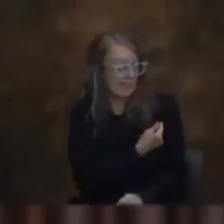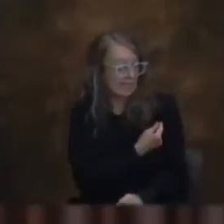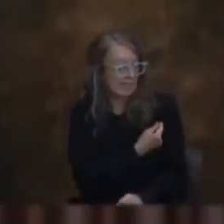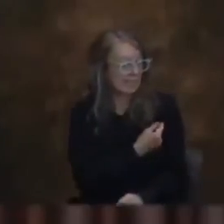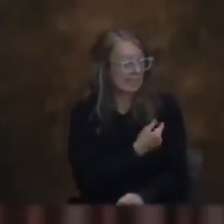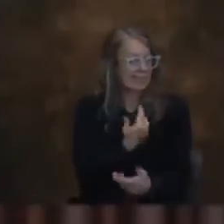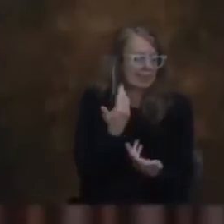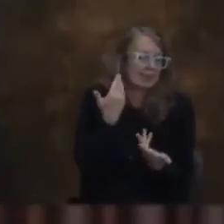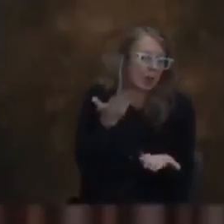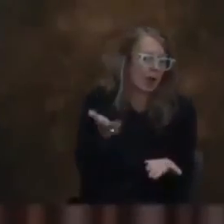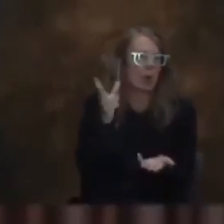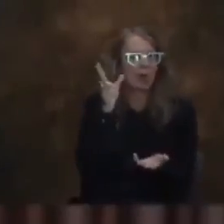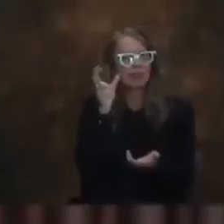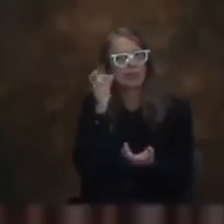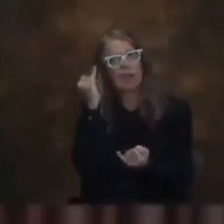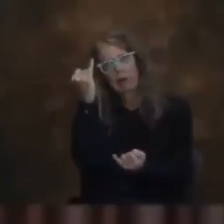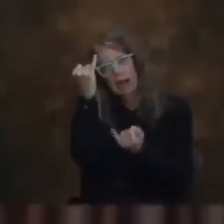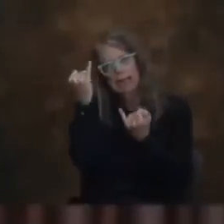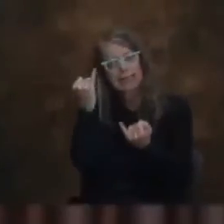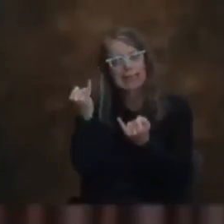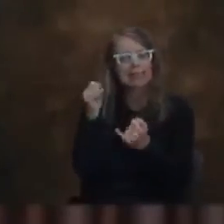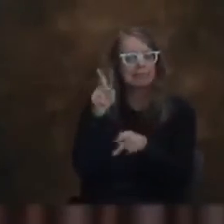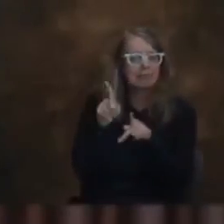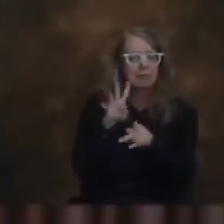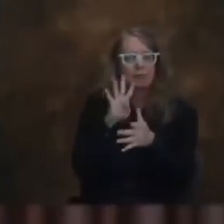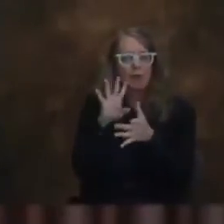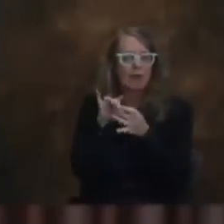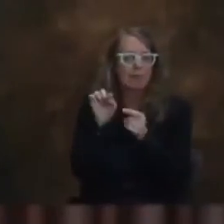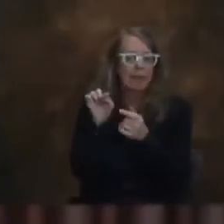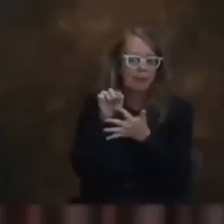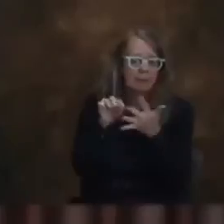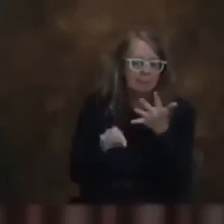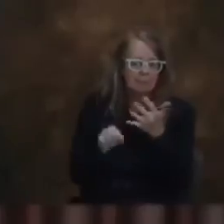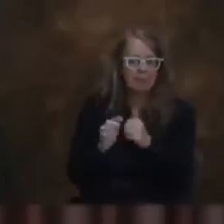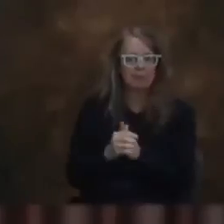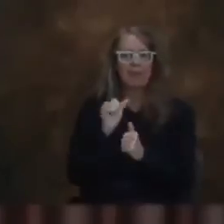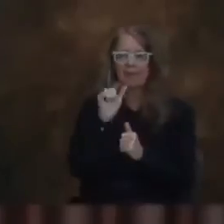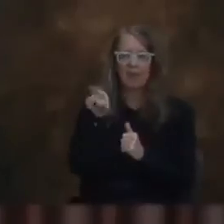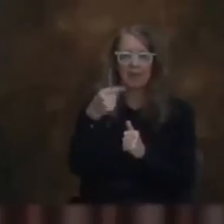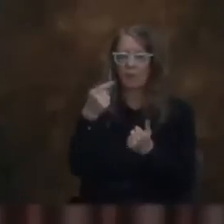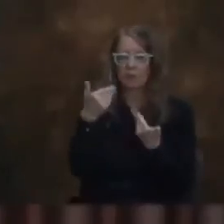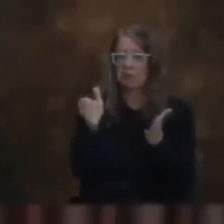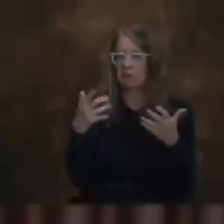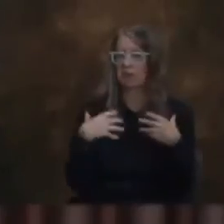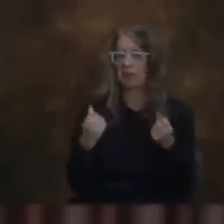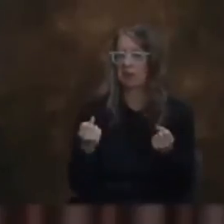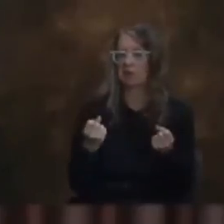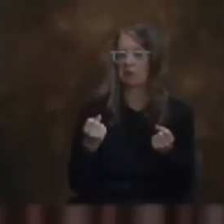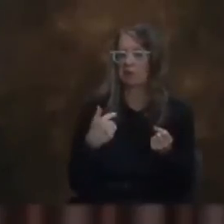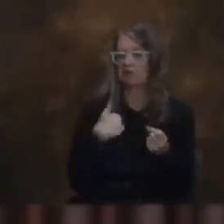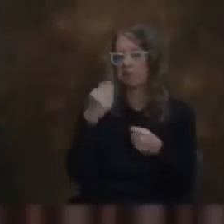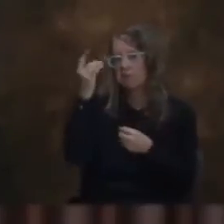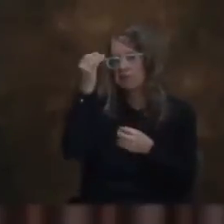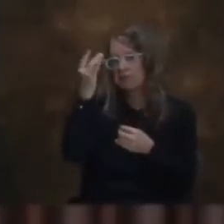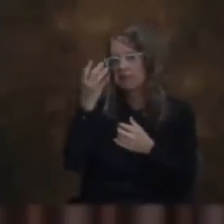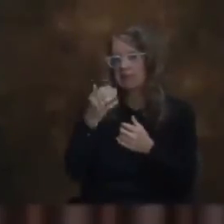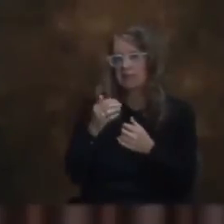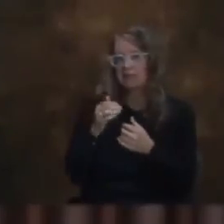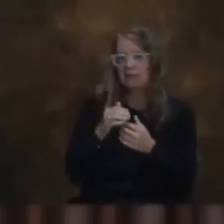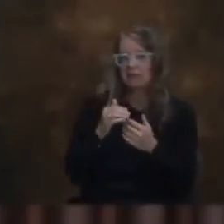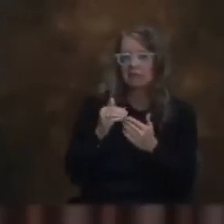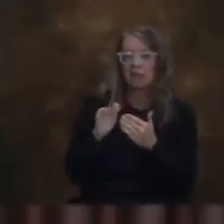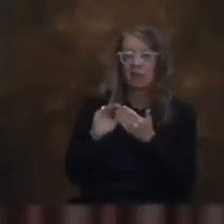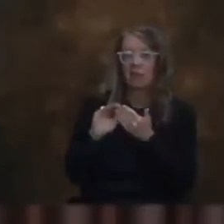escuchando que hemos estado platicando y no es solamente la suv pública sino también los que están trabajando